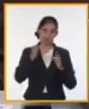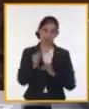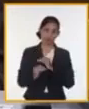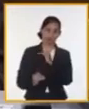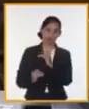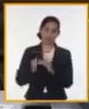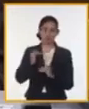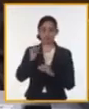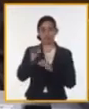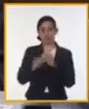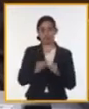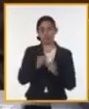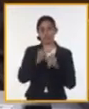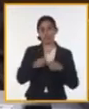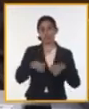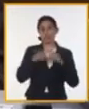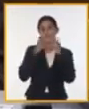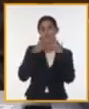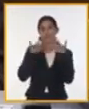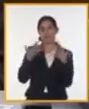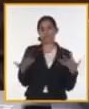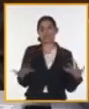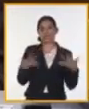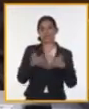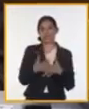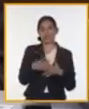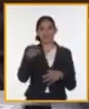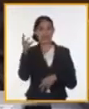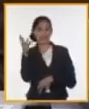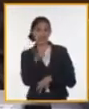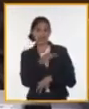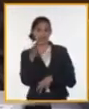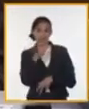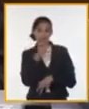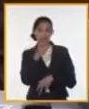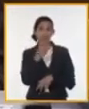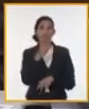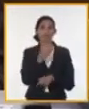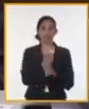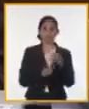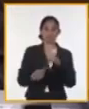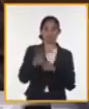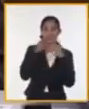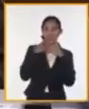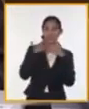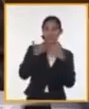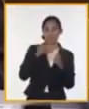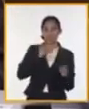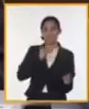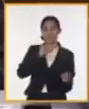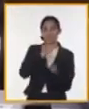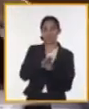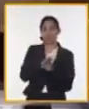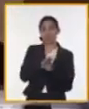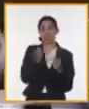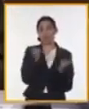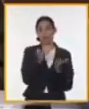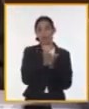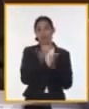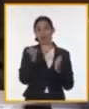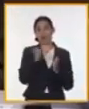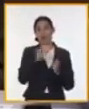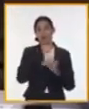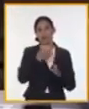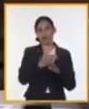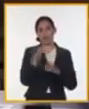supuesto se ha enriquecido de 3 componentes que inicialmente se había concebido, pasaron a los 6 que